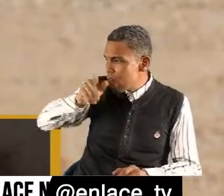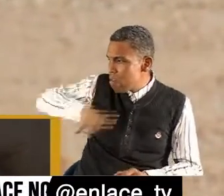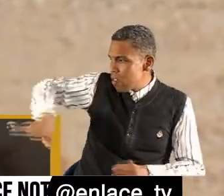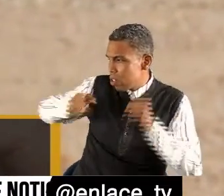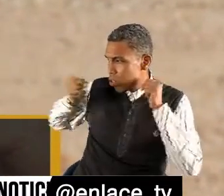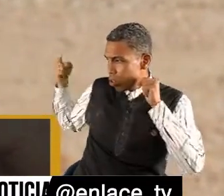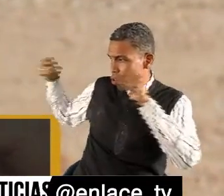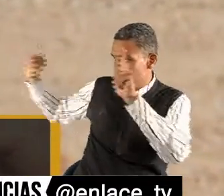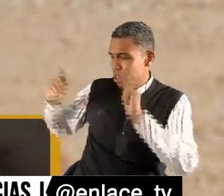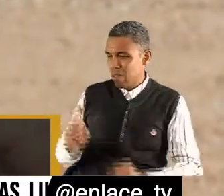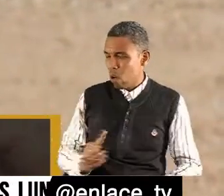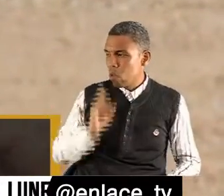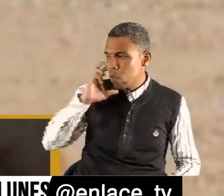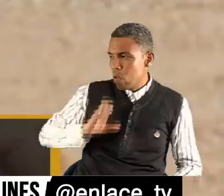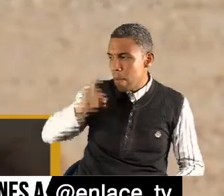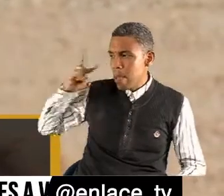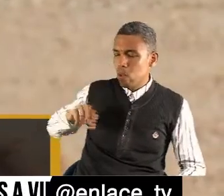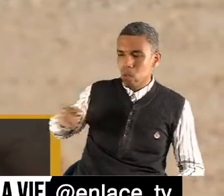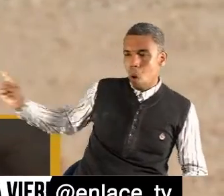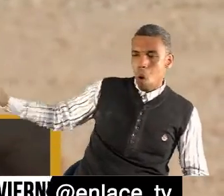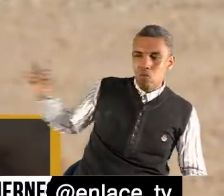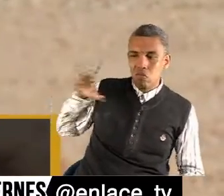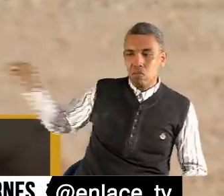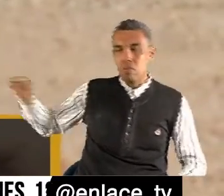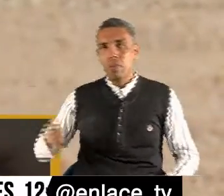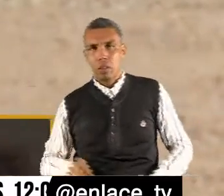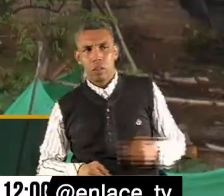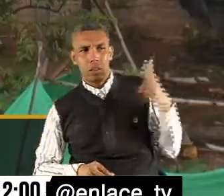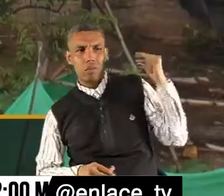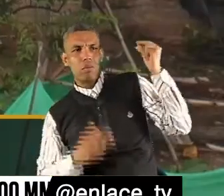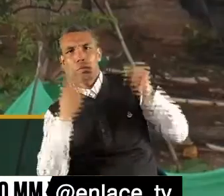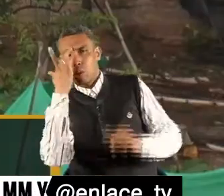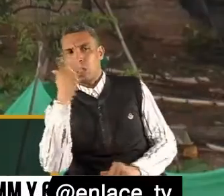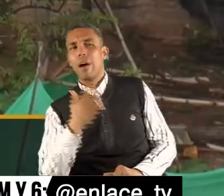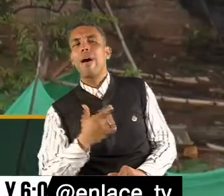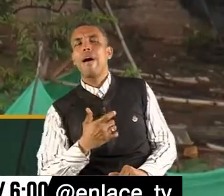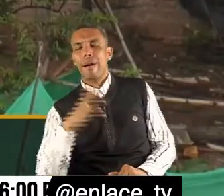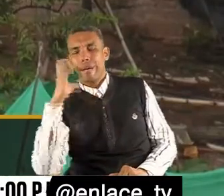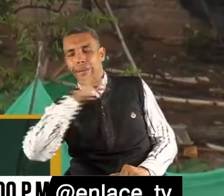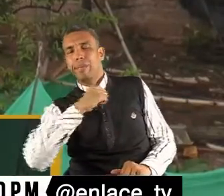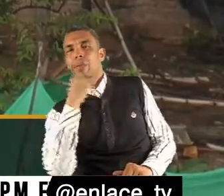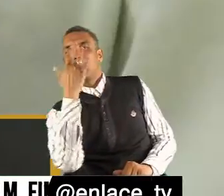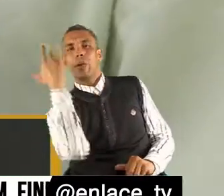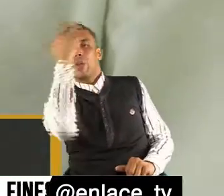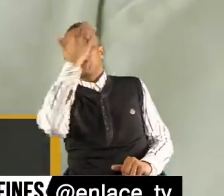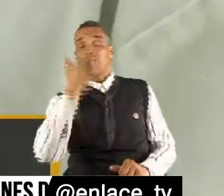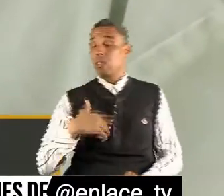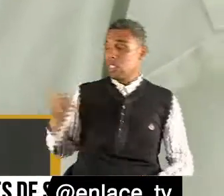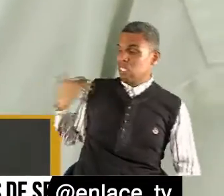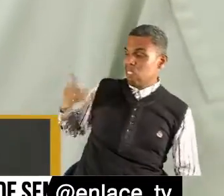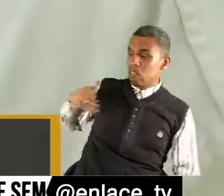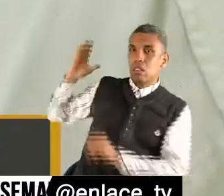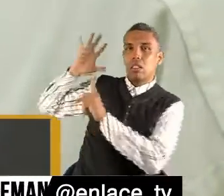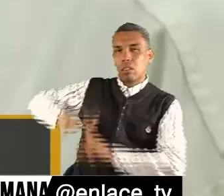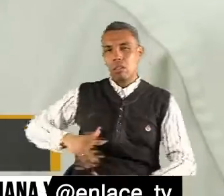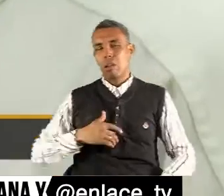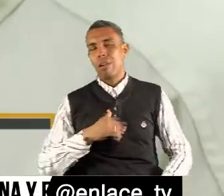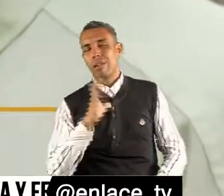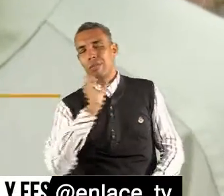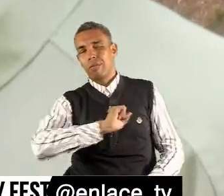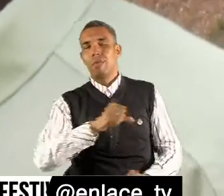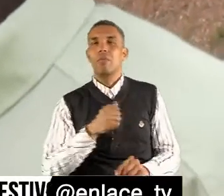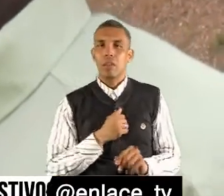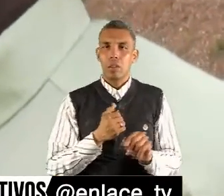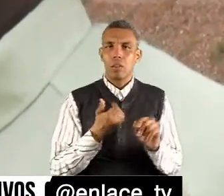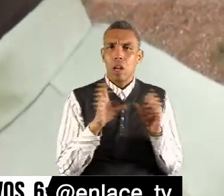ilícito. Nada más porque es una discriminación racial. El caso está en manos de las autoridades como la Procuraduría General de la Nación y la